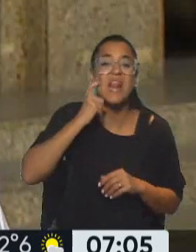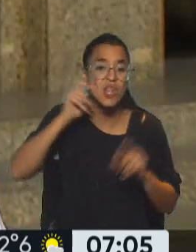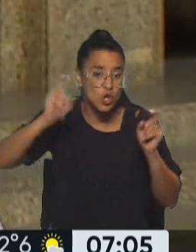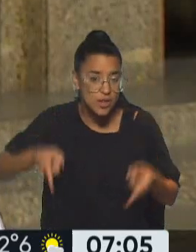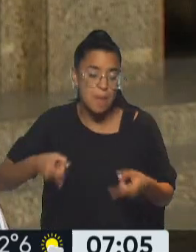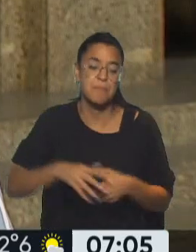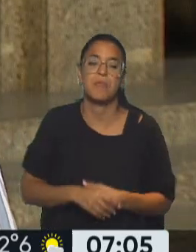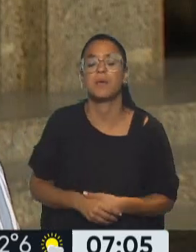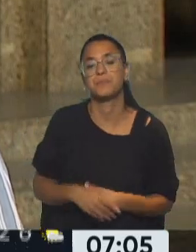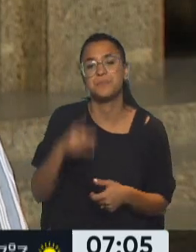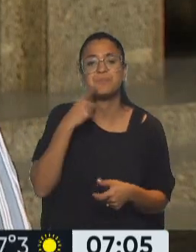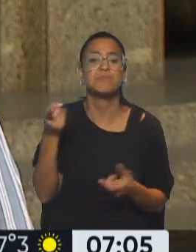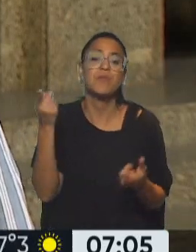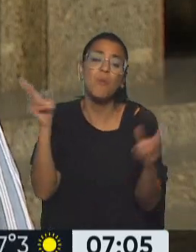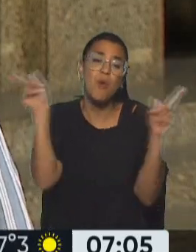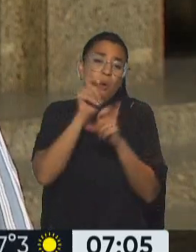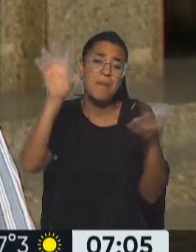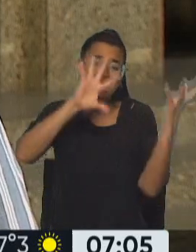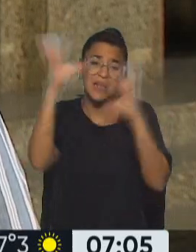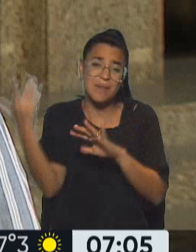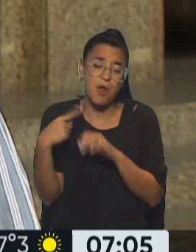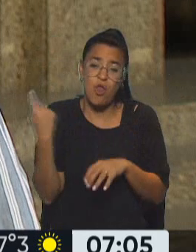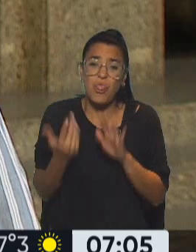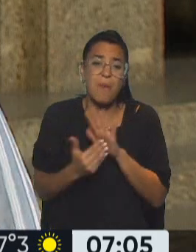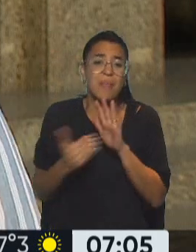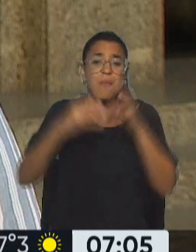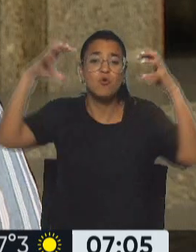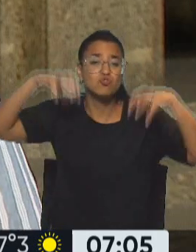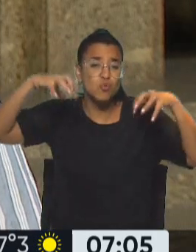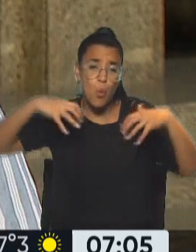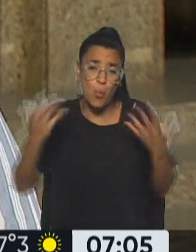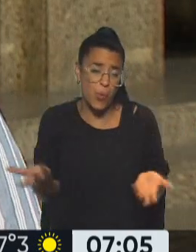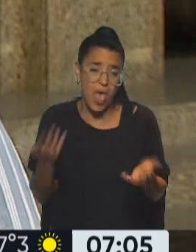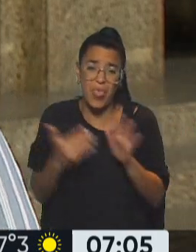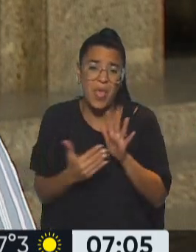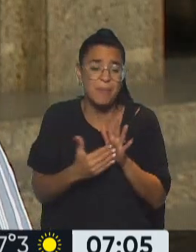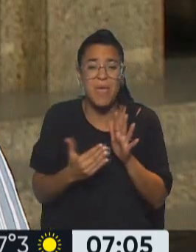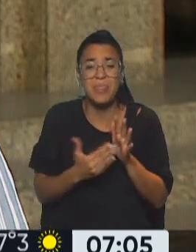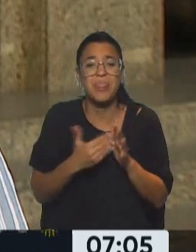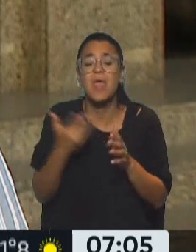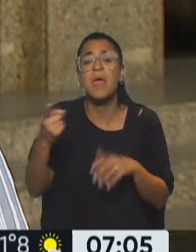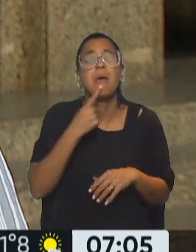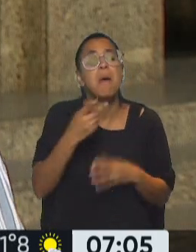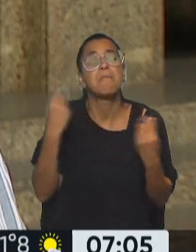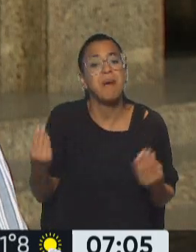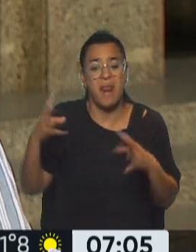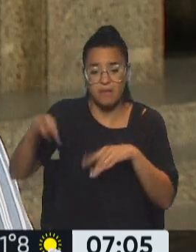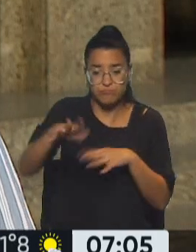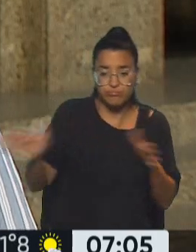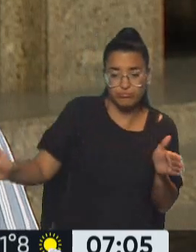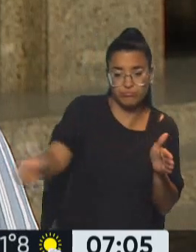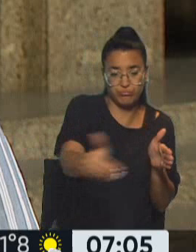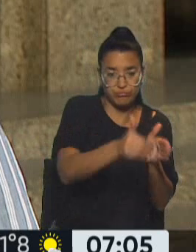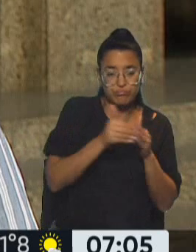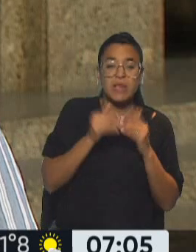Hoy por hoy el gran problema es el clima. Dependemos básicamente de las lluvias para lo que es tanto el final de la cosecha fina como el principio de la